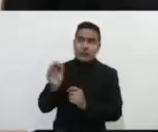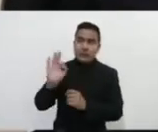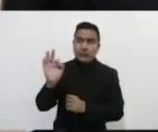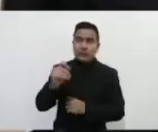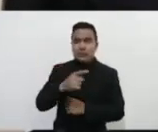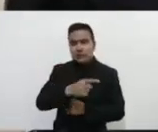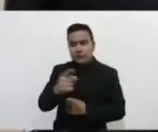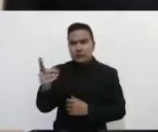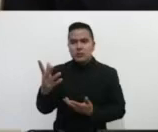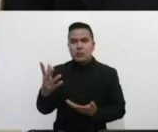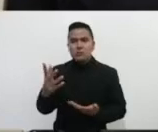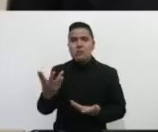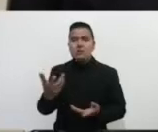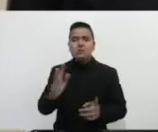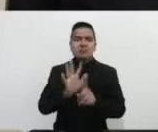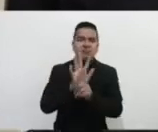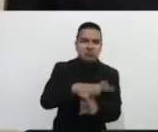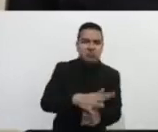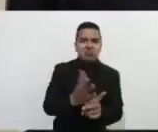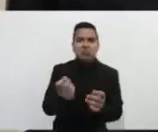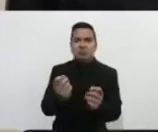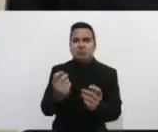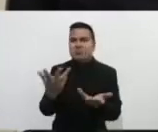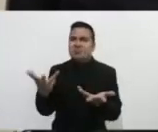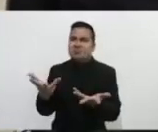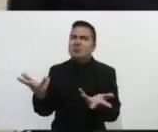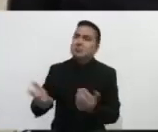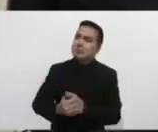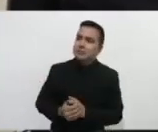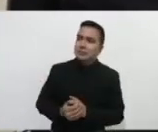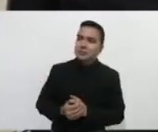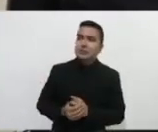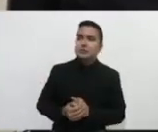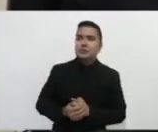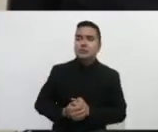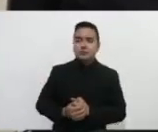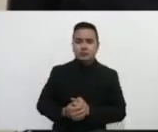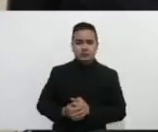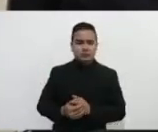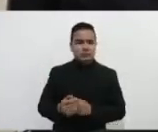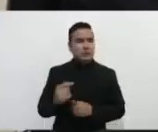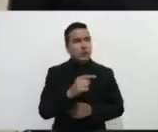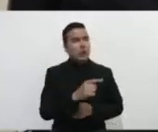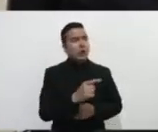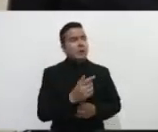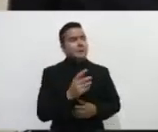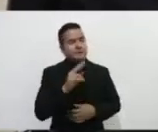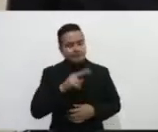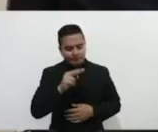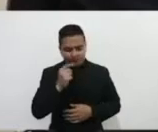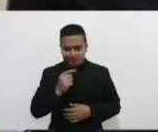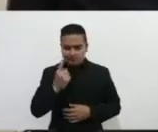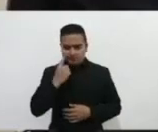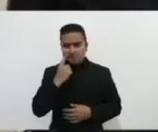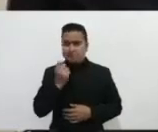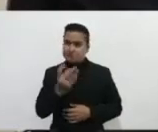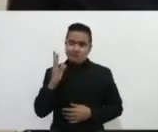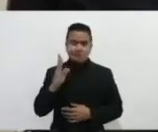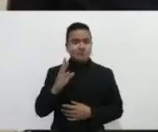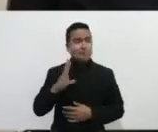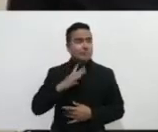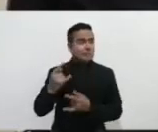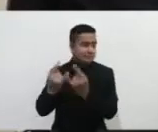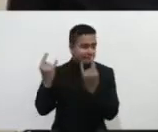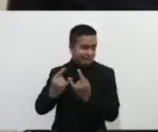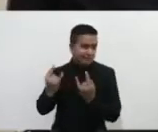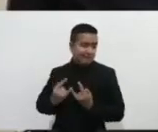de invisibilización. Bueno, mira, sí hemos tenido, o sea, muchos casos que nos platican, ¿no? ¿Y por qué se da